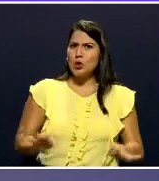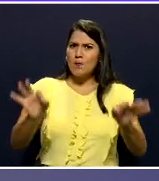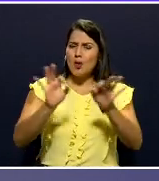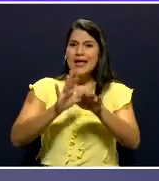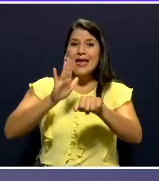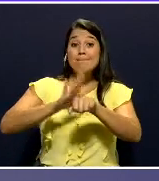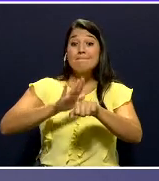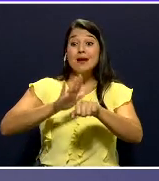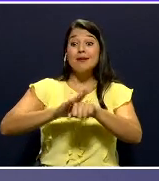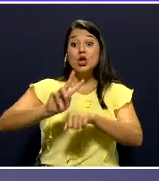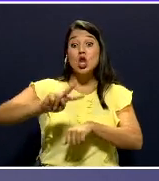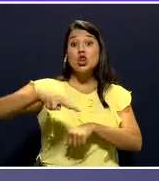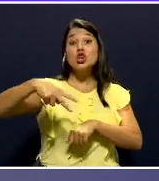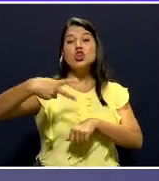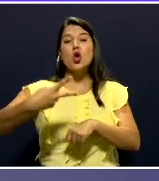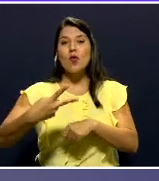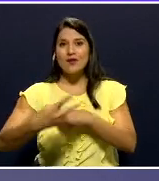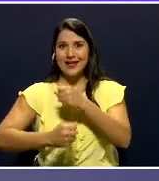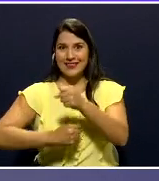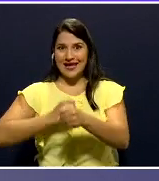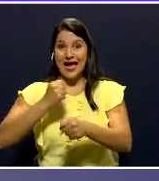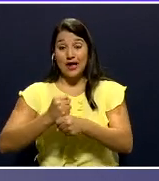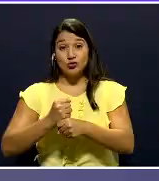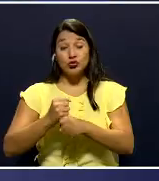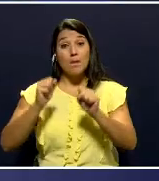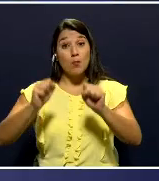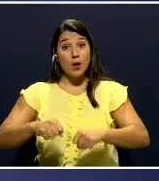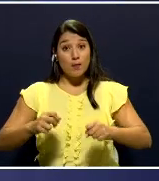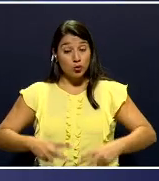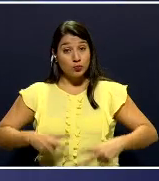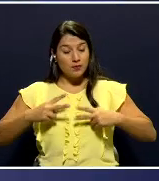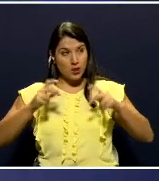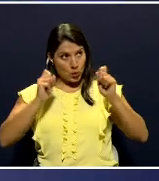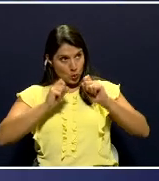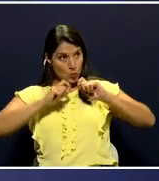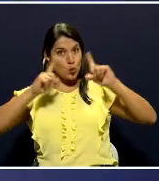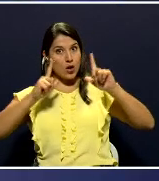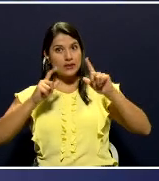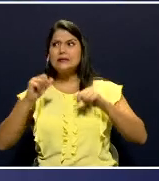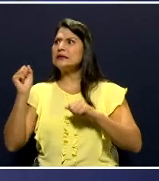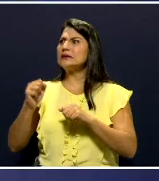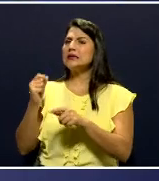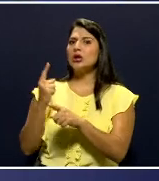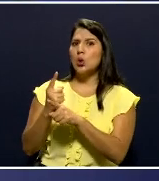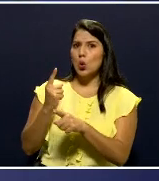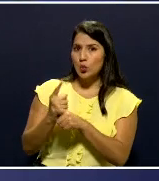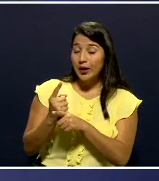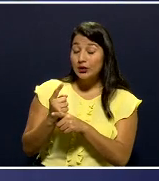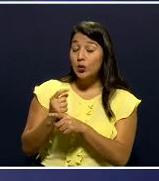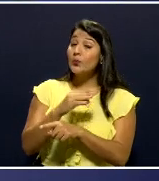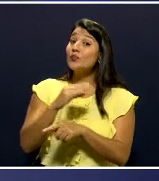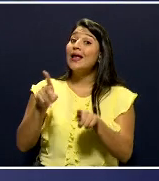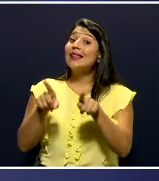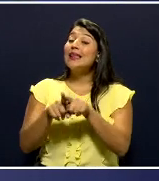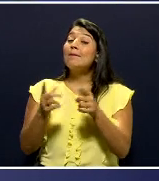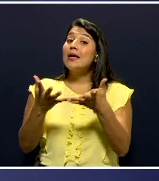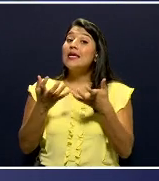duplicar la expectativa de vida. Es impresionante. Es correcto. Y también debo mencionar